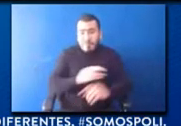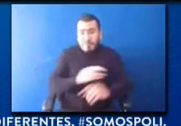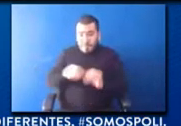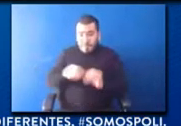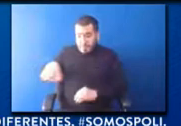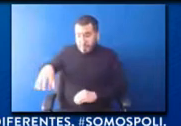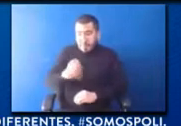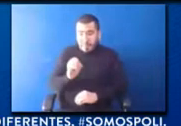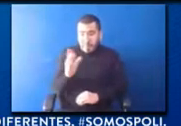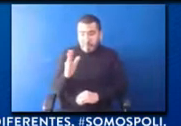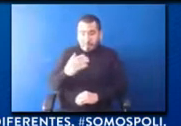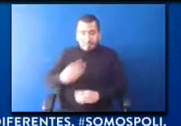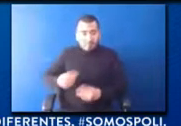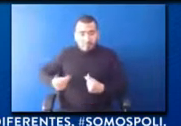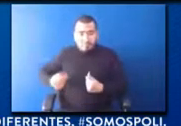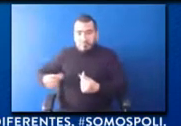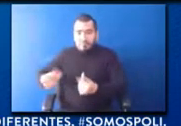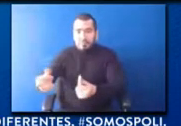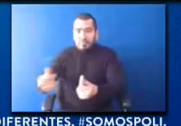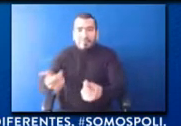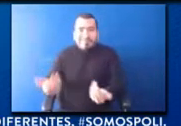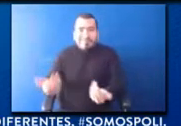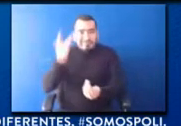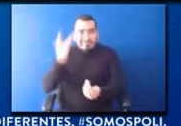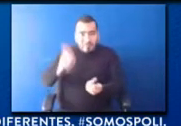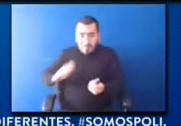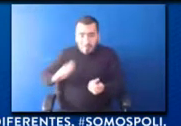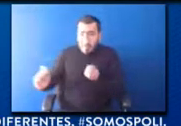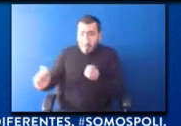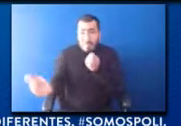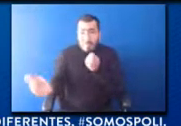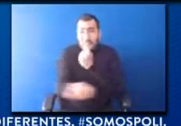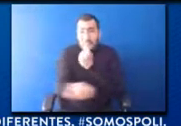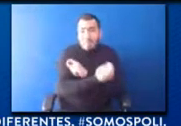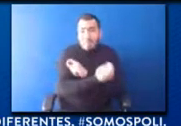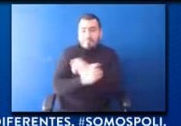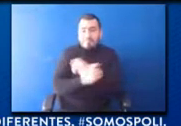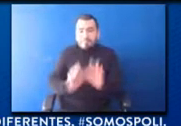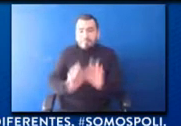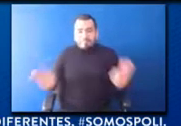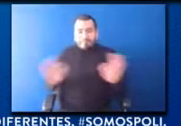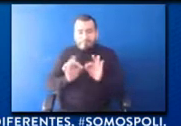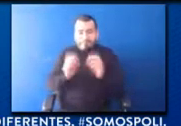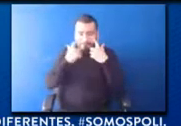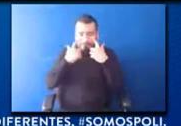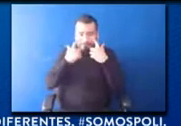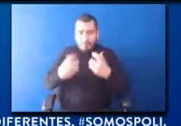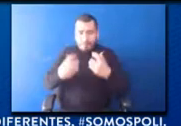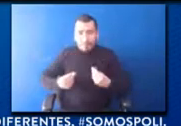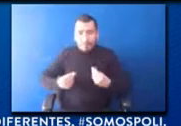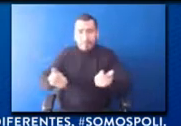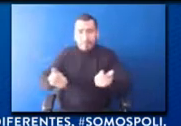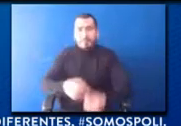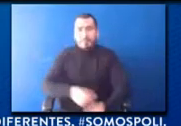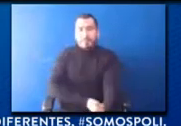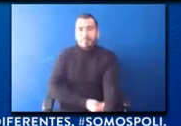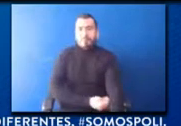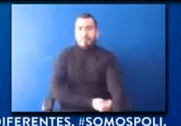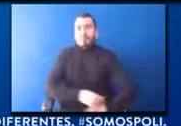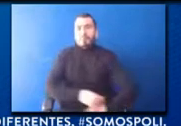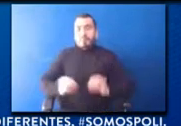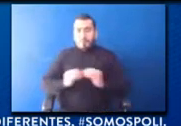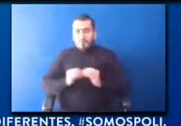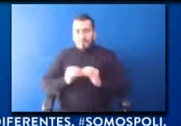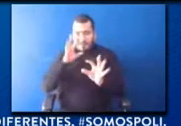tomado mucha más velocidad recientemente y los cambios son cada vez más dramáticos y más rápidos. Entonces, desde ese enfoque, voy